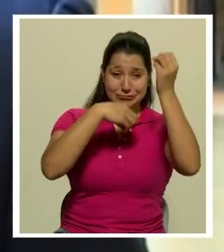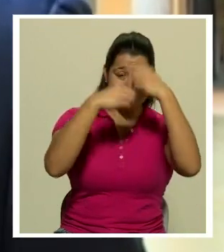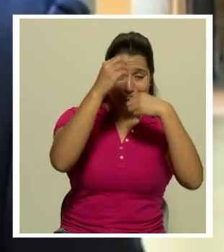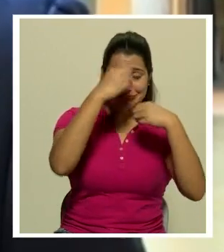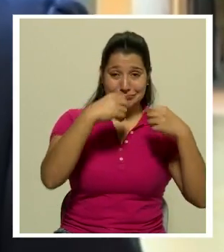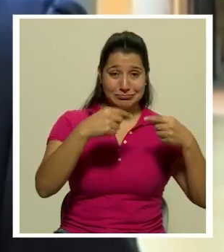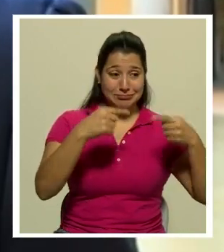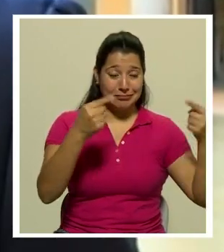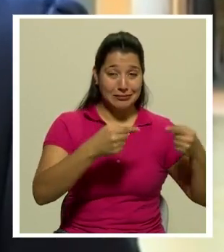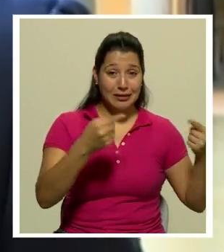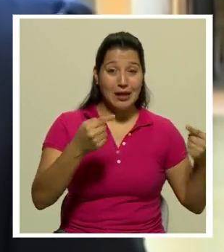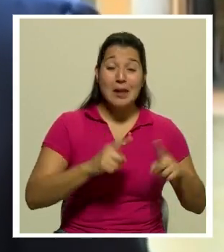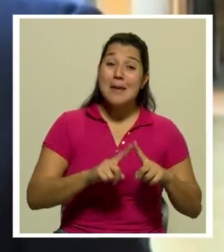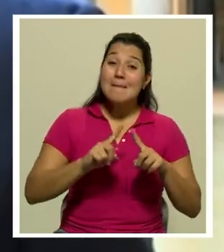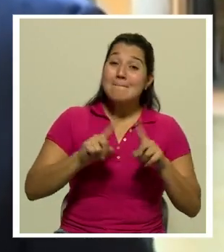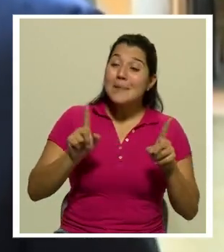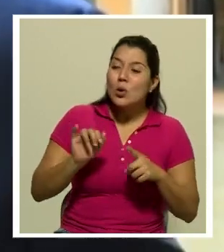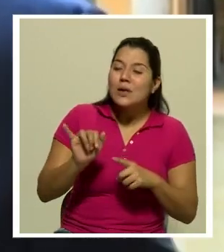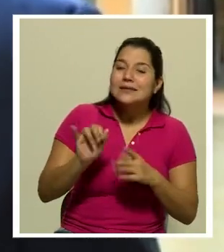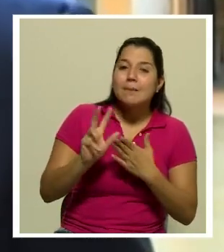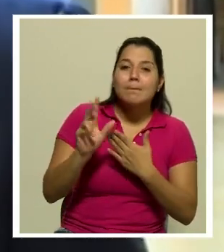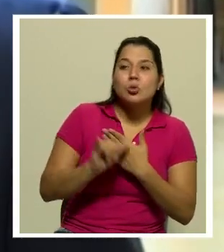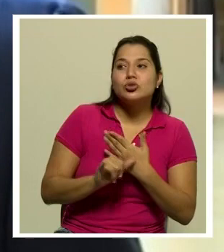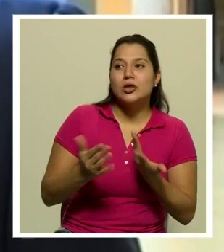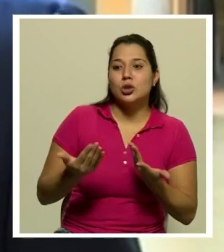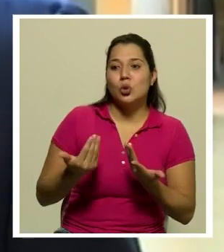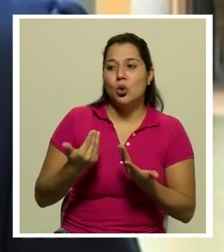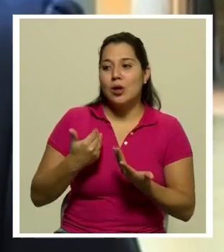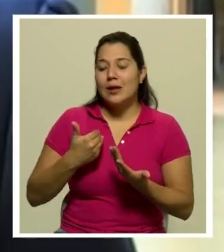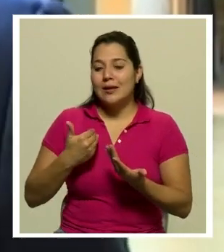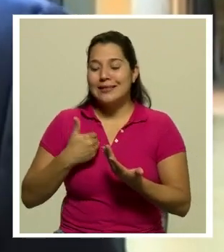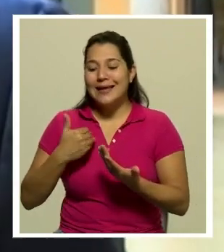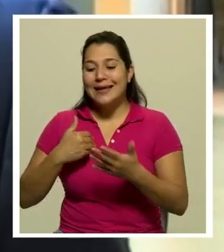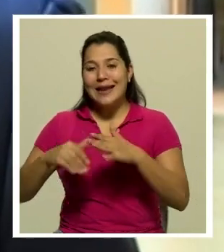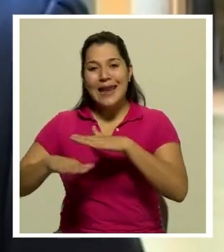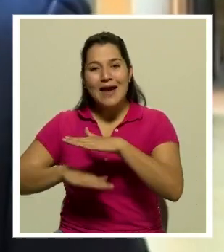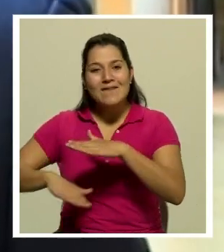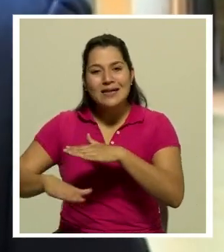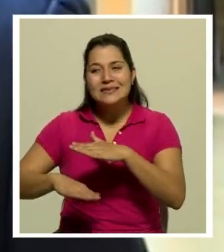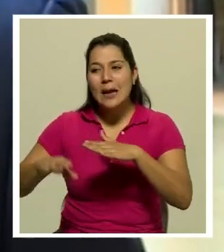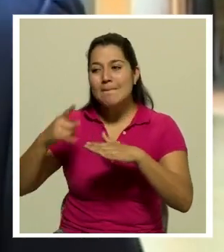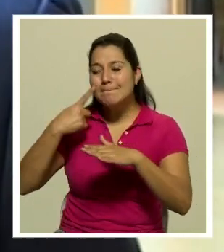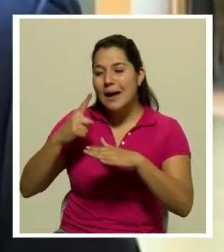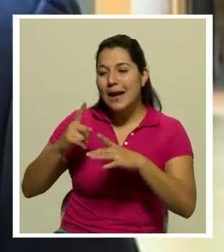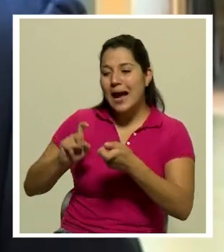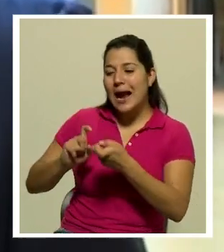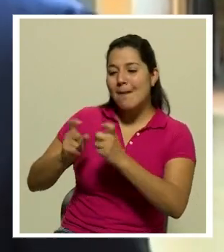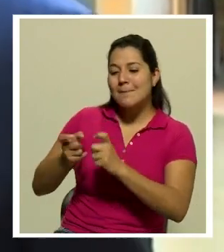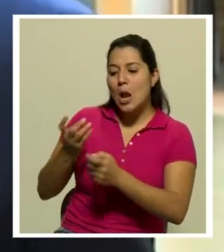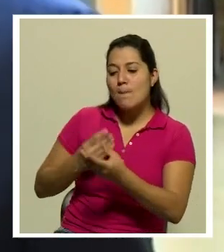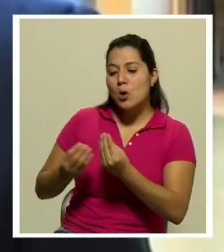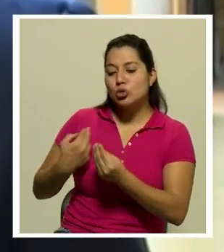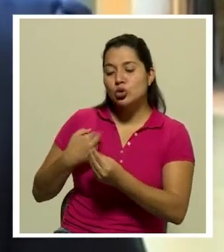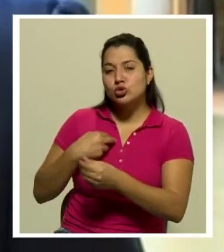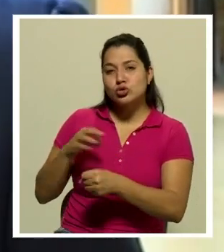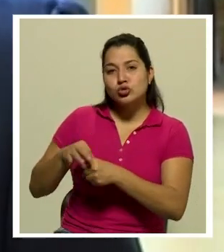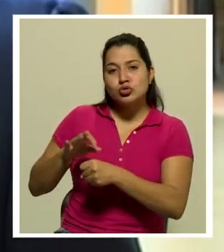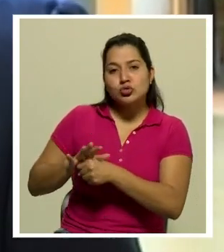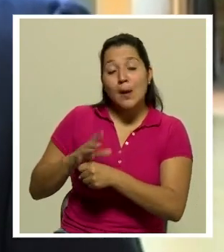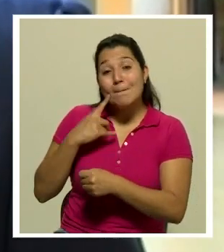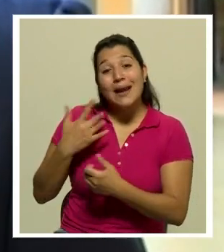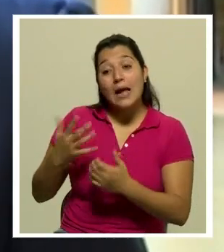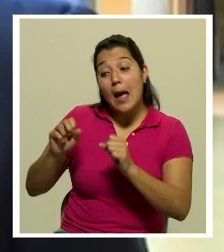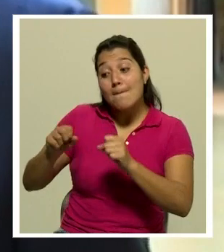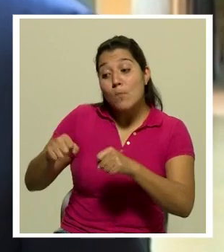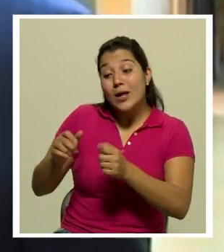sustentado en la necesidad de diversificar el sector productivo, de aprovechar las condiciones